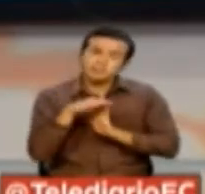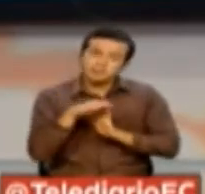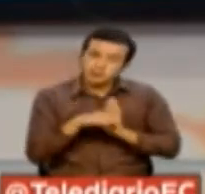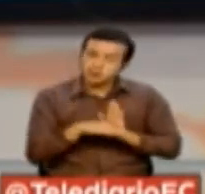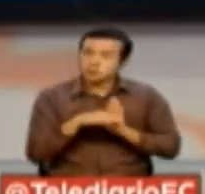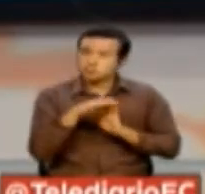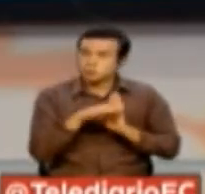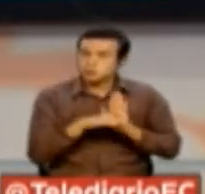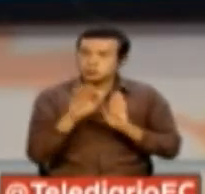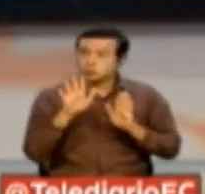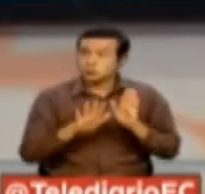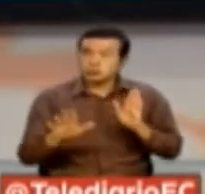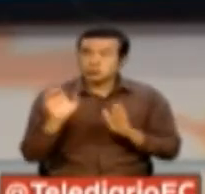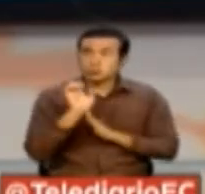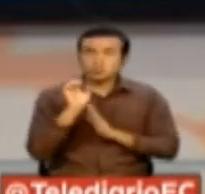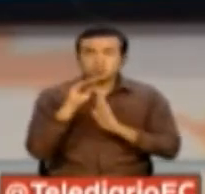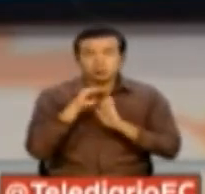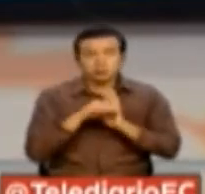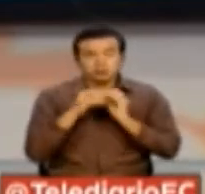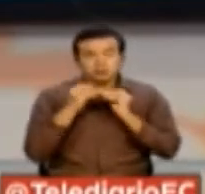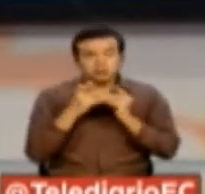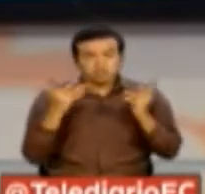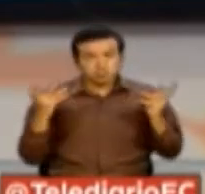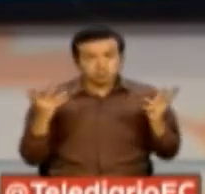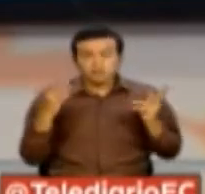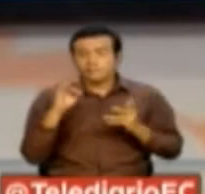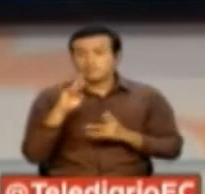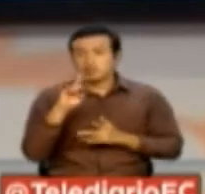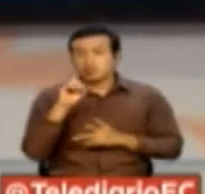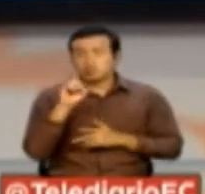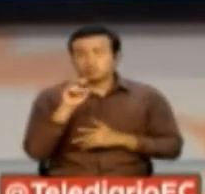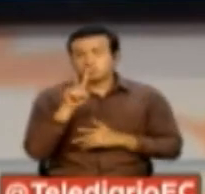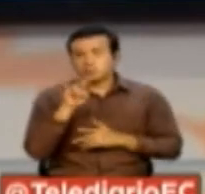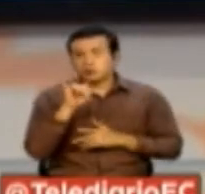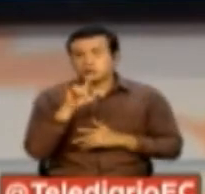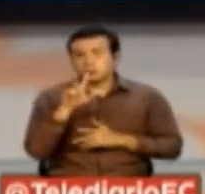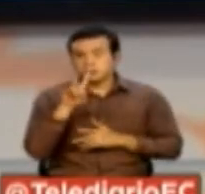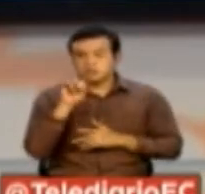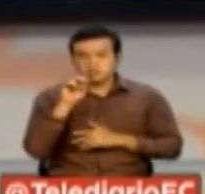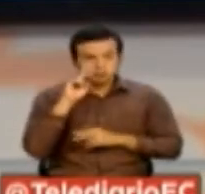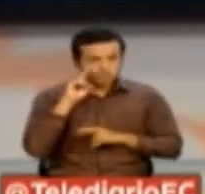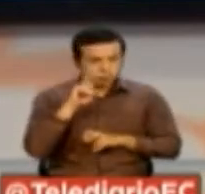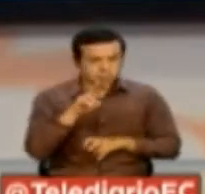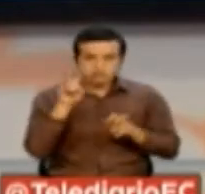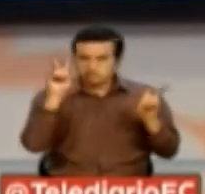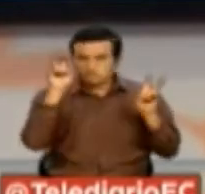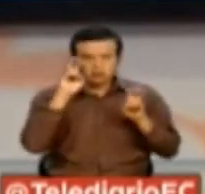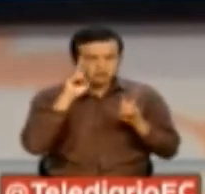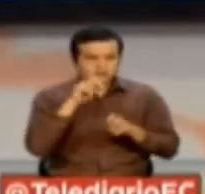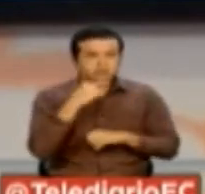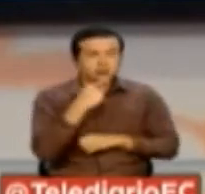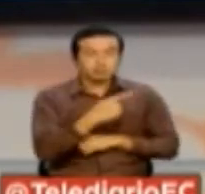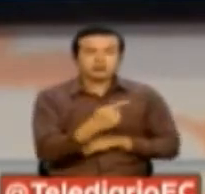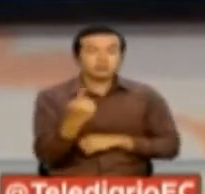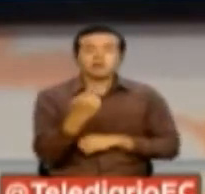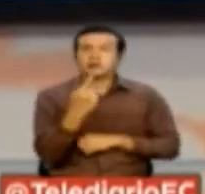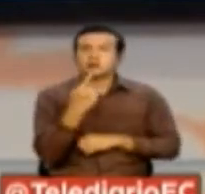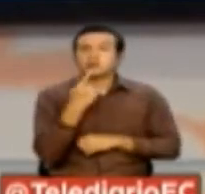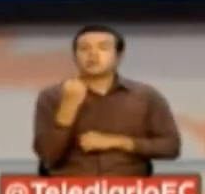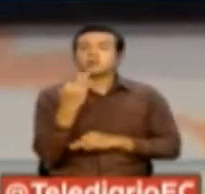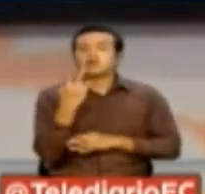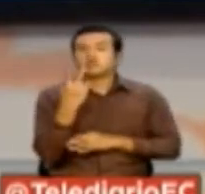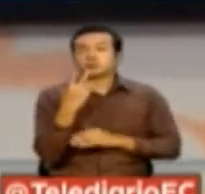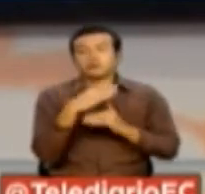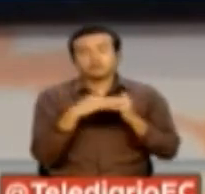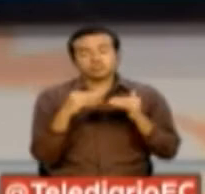al ecuatoriano según dice fernando de licencia que ha investigado muy a fondo el tema podríamos estar hablando de